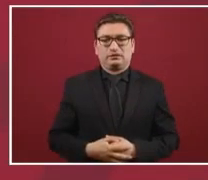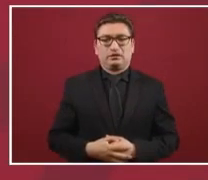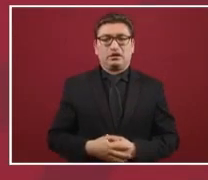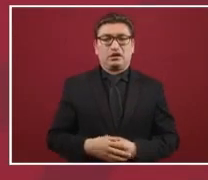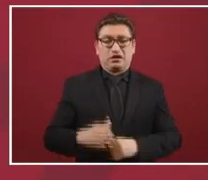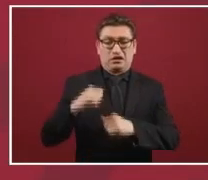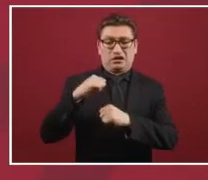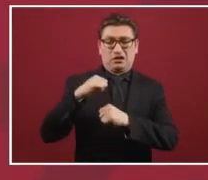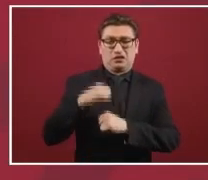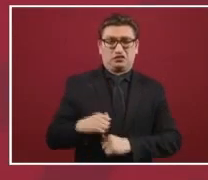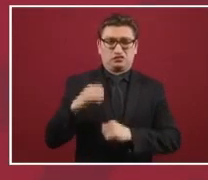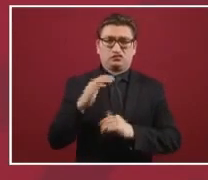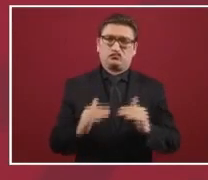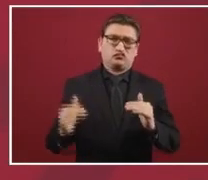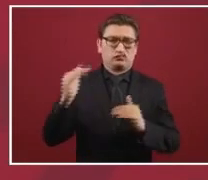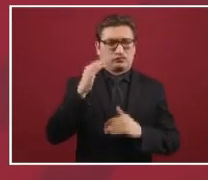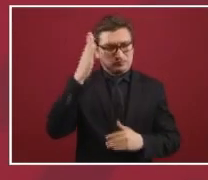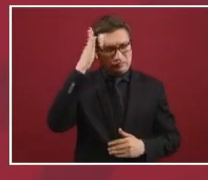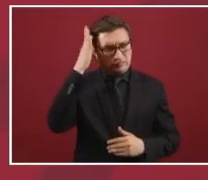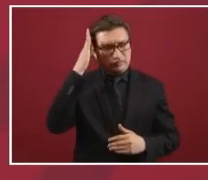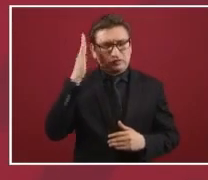altos funcionarios públicos.